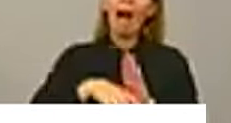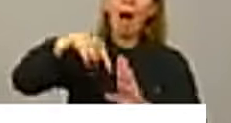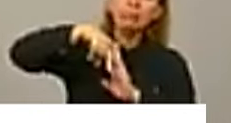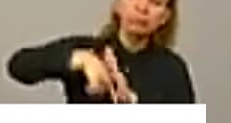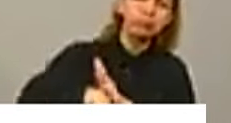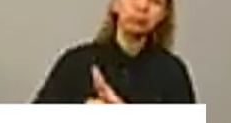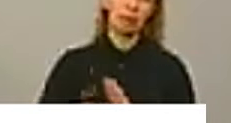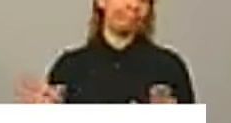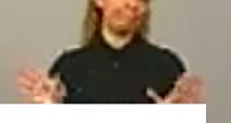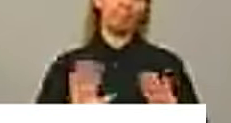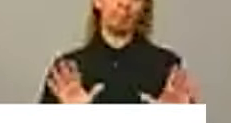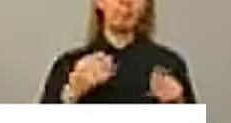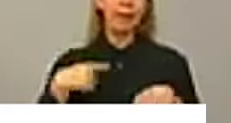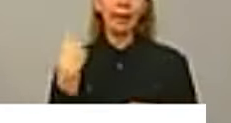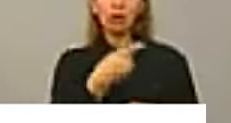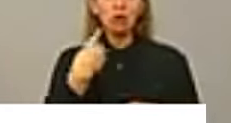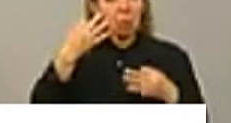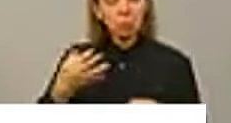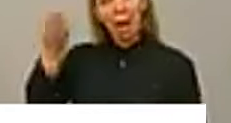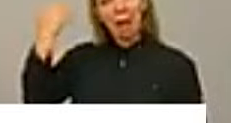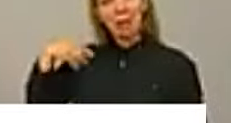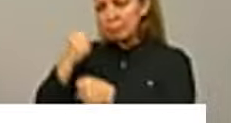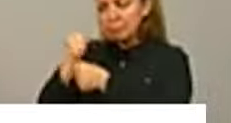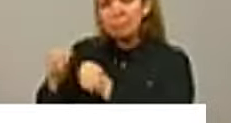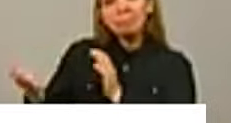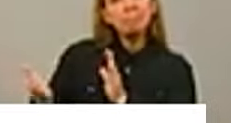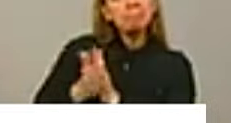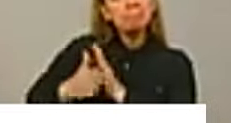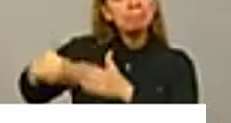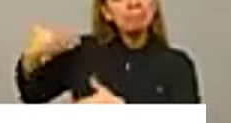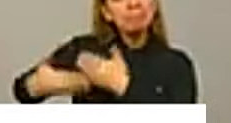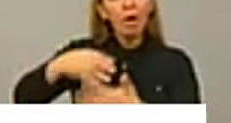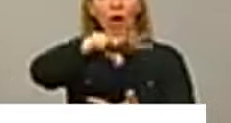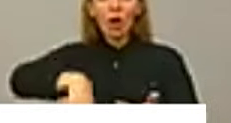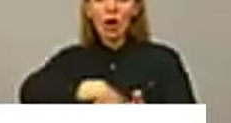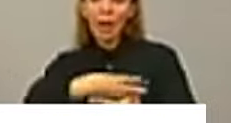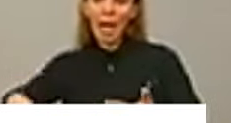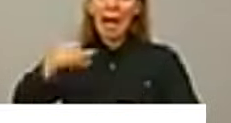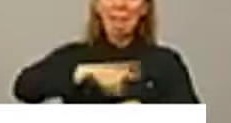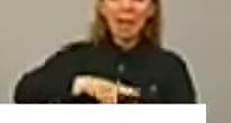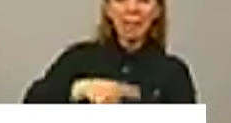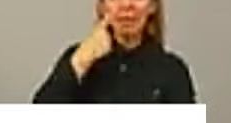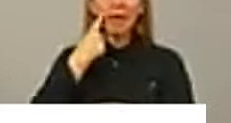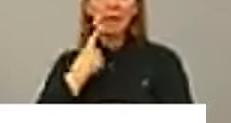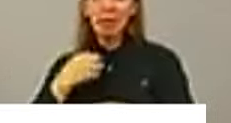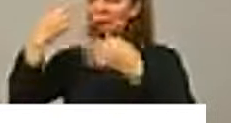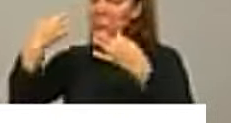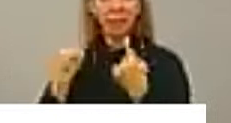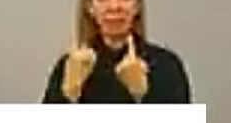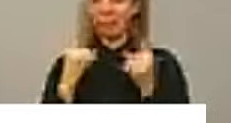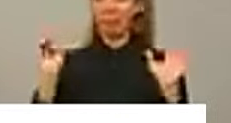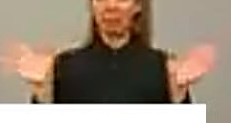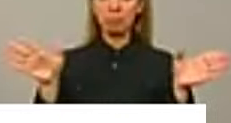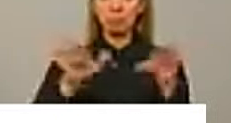dije, estábamos trabajando con la empresa en un cronograma y en una discusión completamente